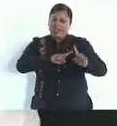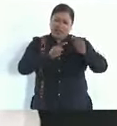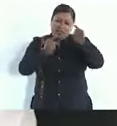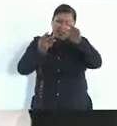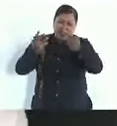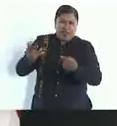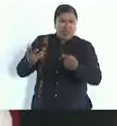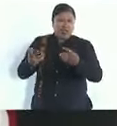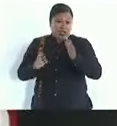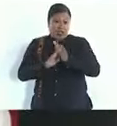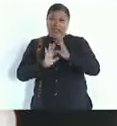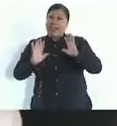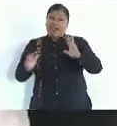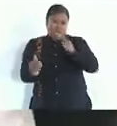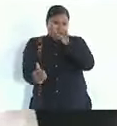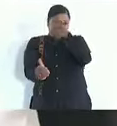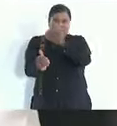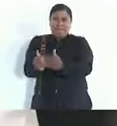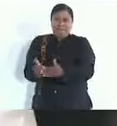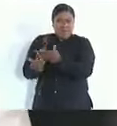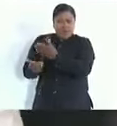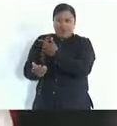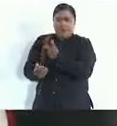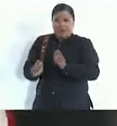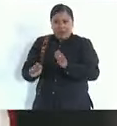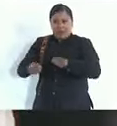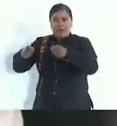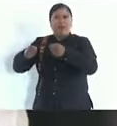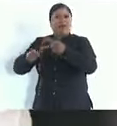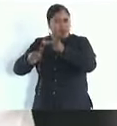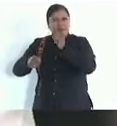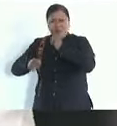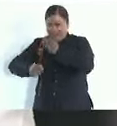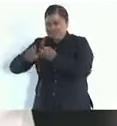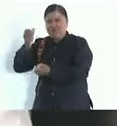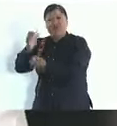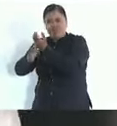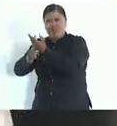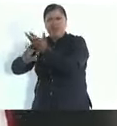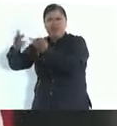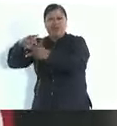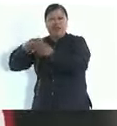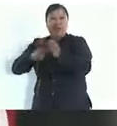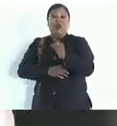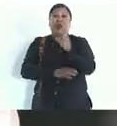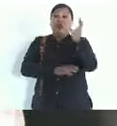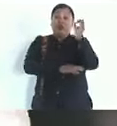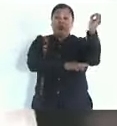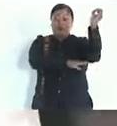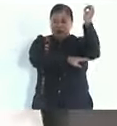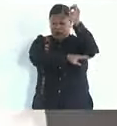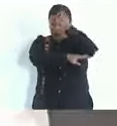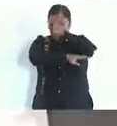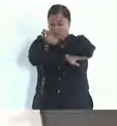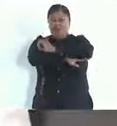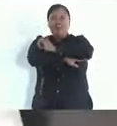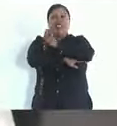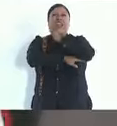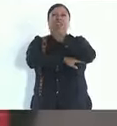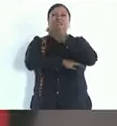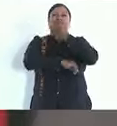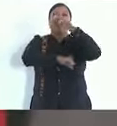que se cierra es también un renacimiento. El sol que se pone es el anuncio de un